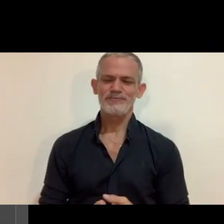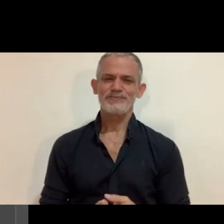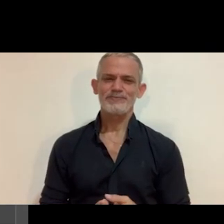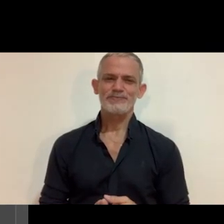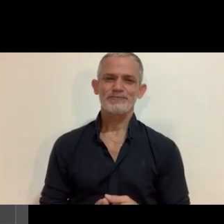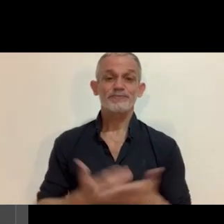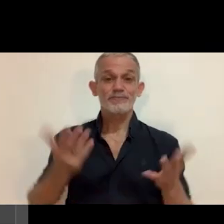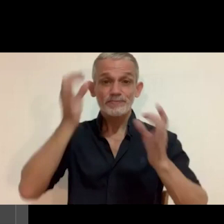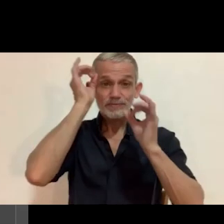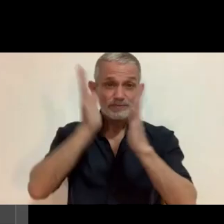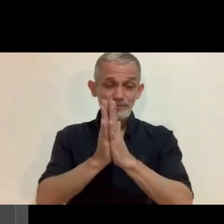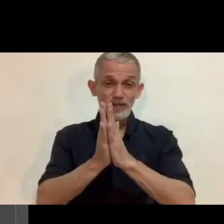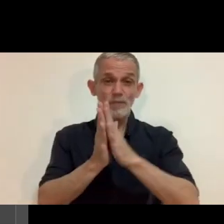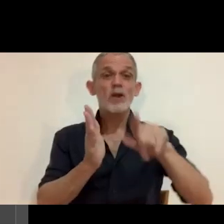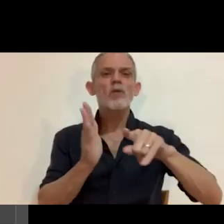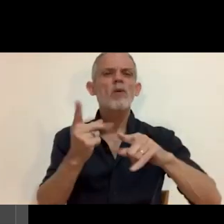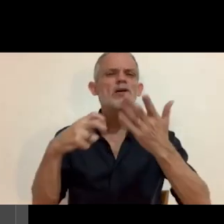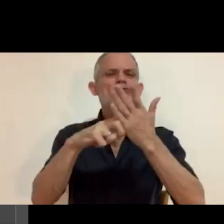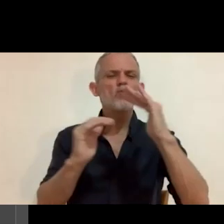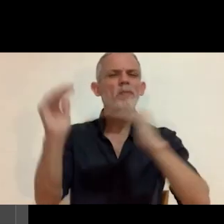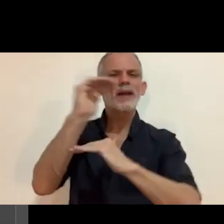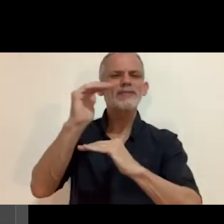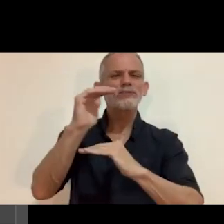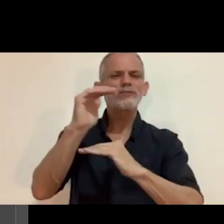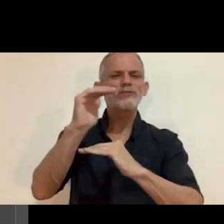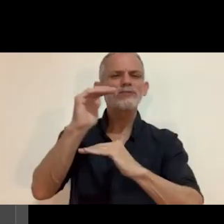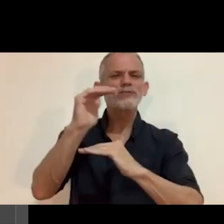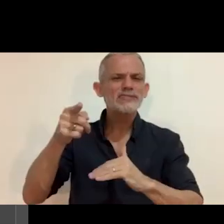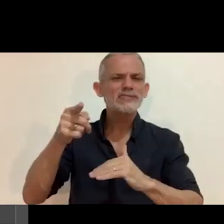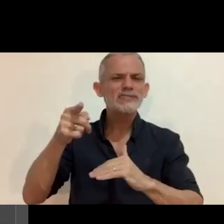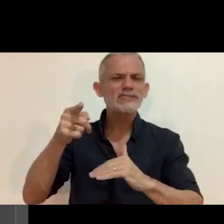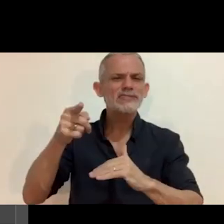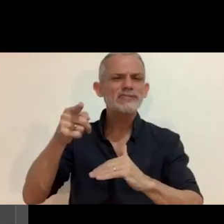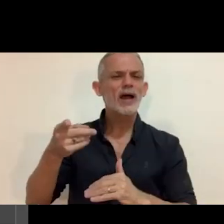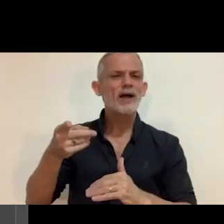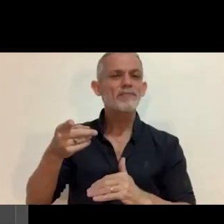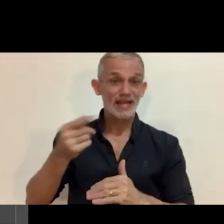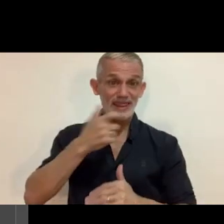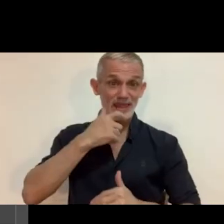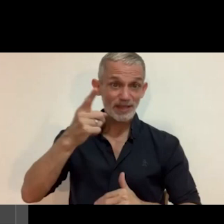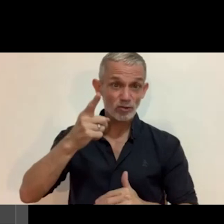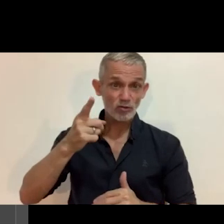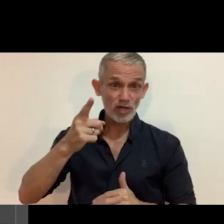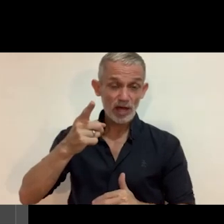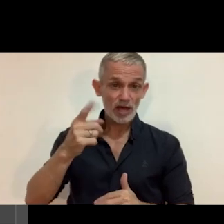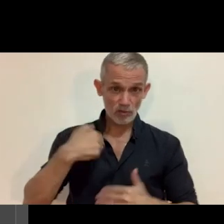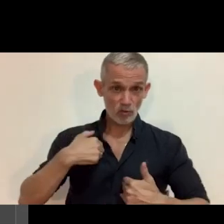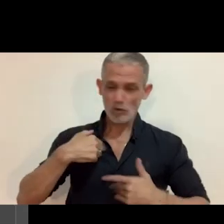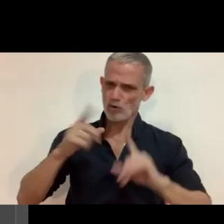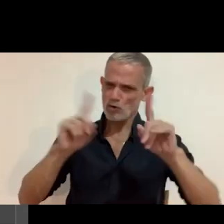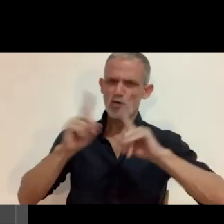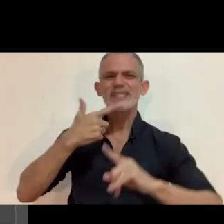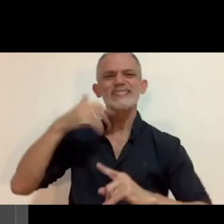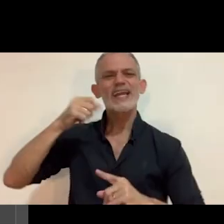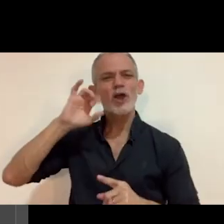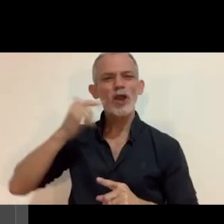Perdón, María Luján, yo fui el supervisor que hizo el caso ese. Yo fui el supervisor a cargo de la inspección. No, San Nicolás.